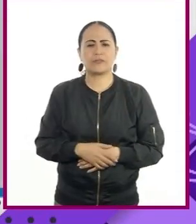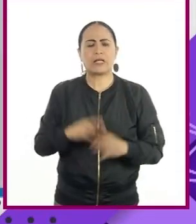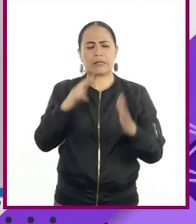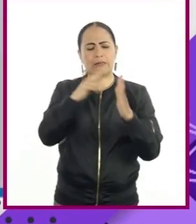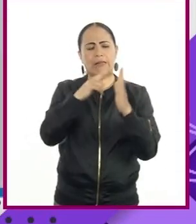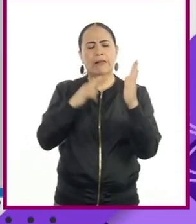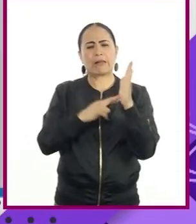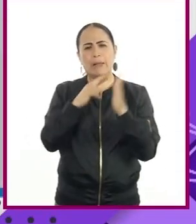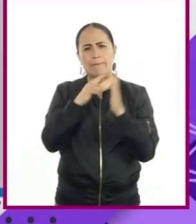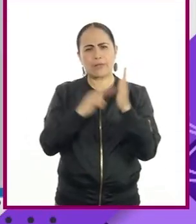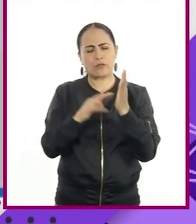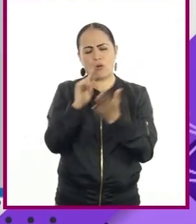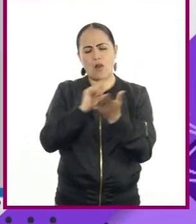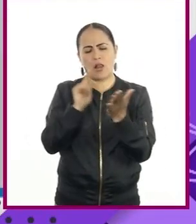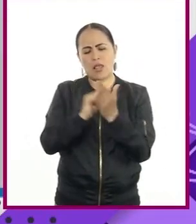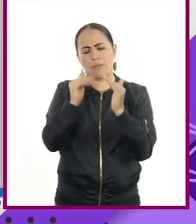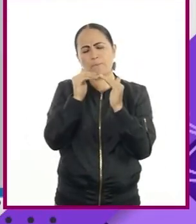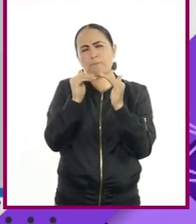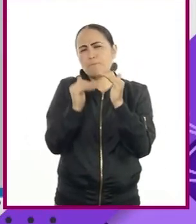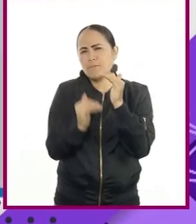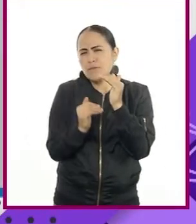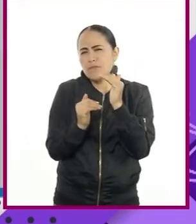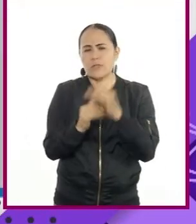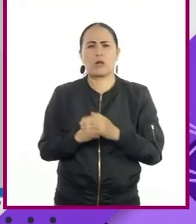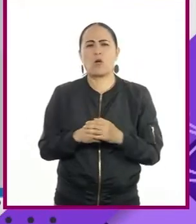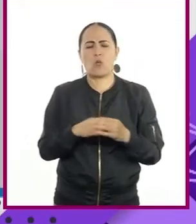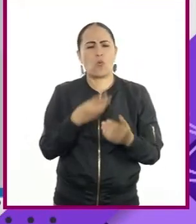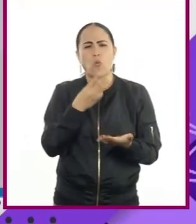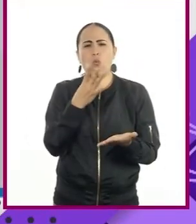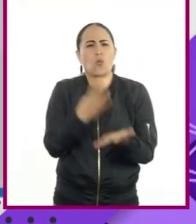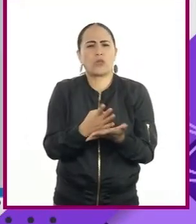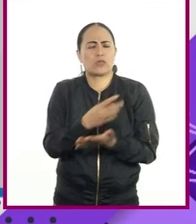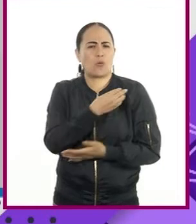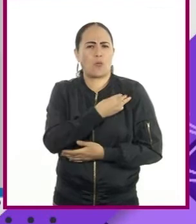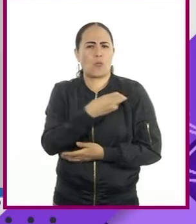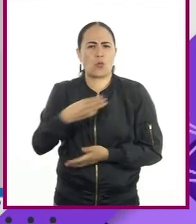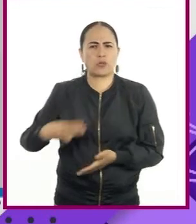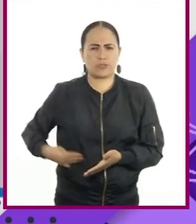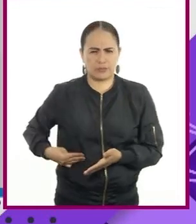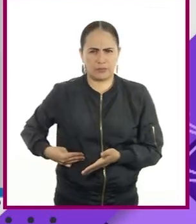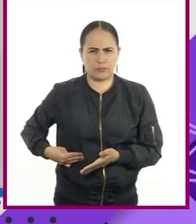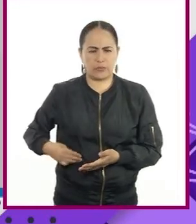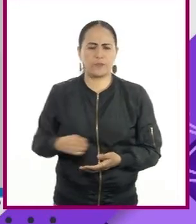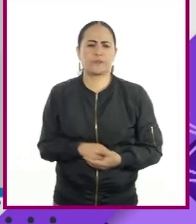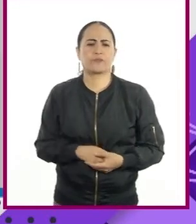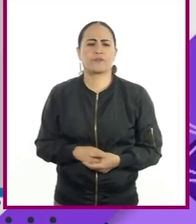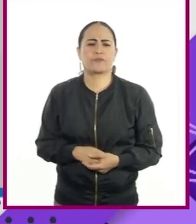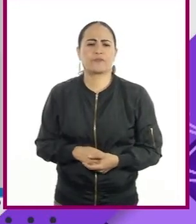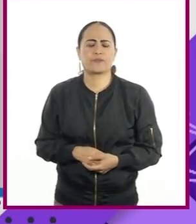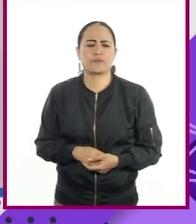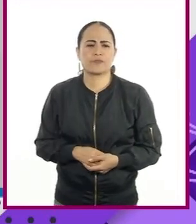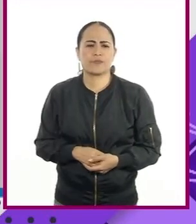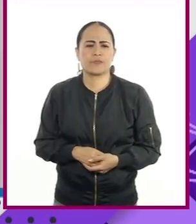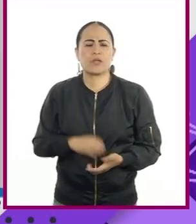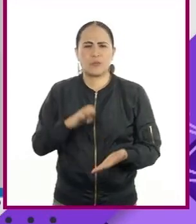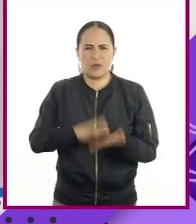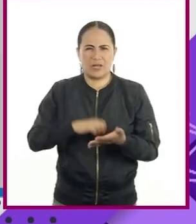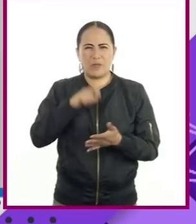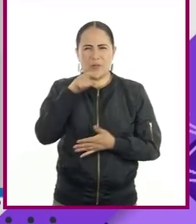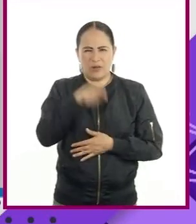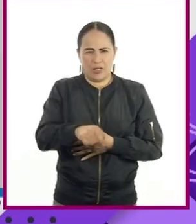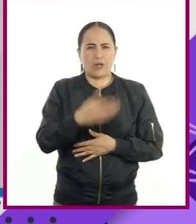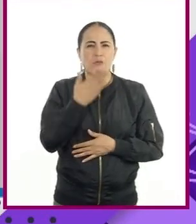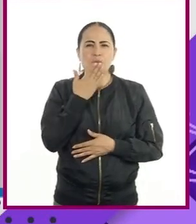rango y que aplican para un municipio en particular. Por ejemplo, si continuamos hablando del Estado de